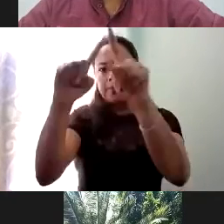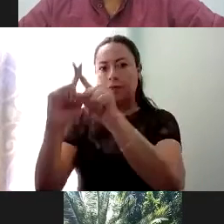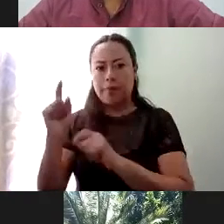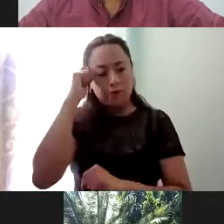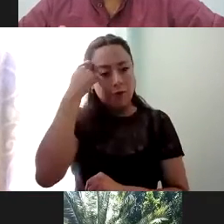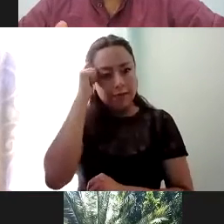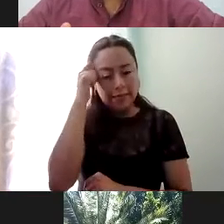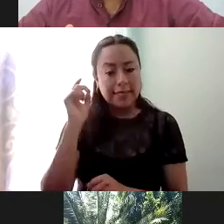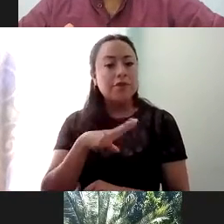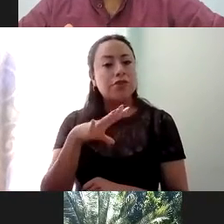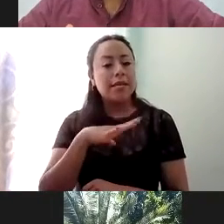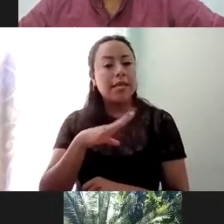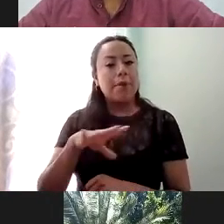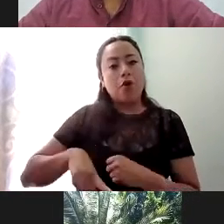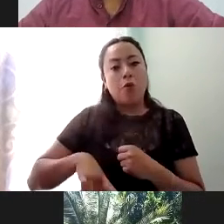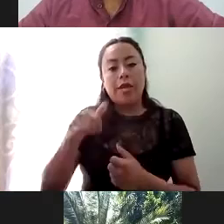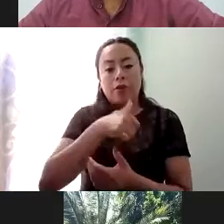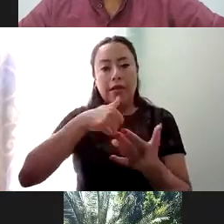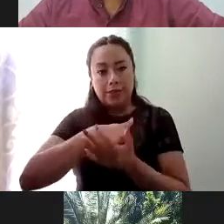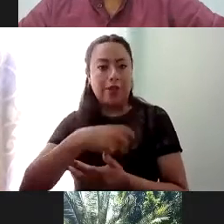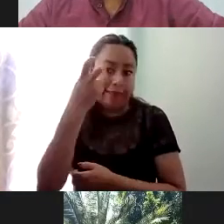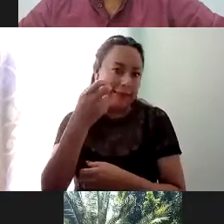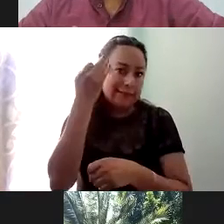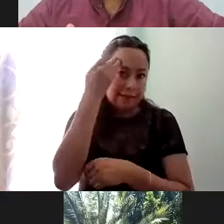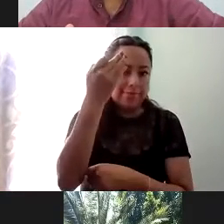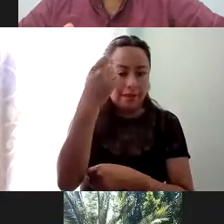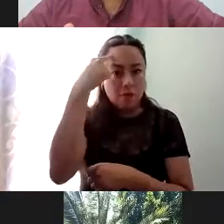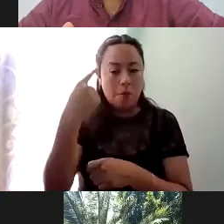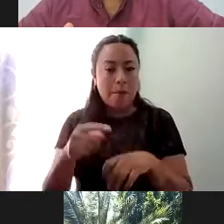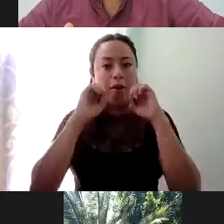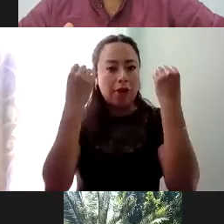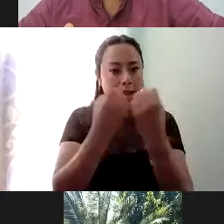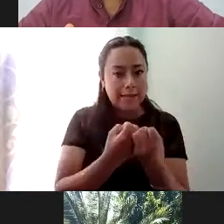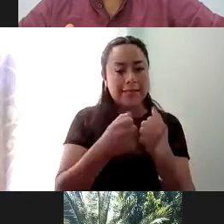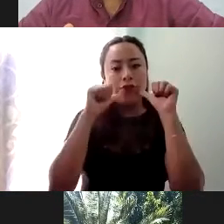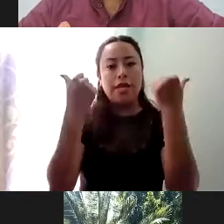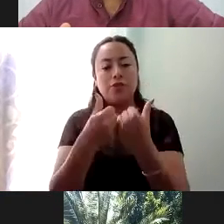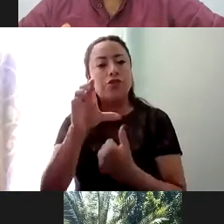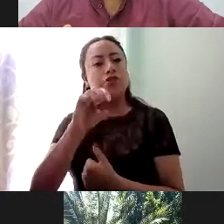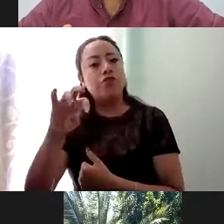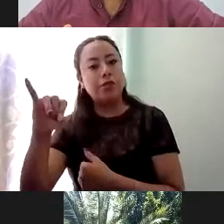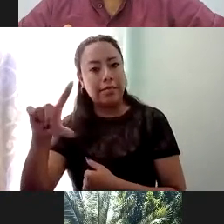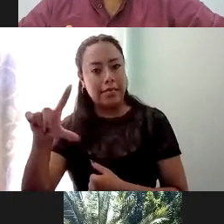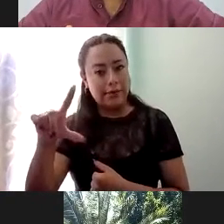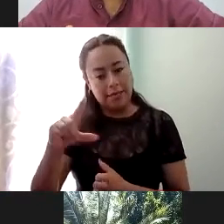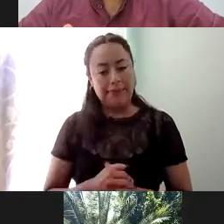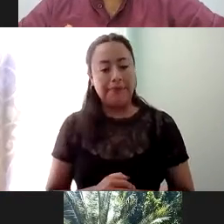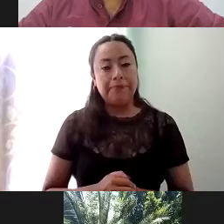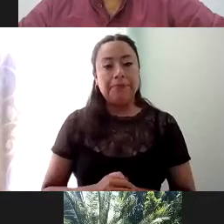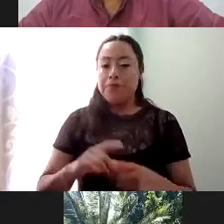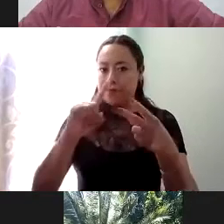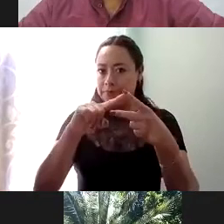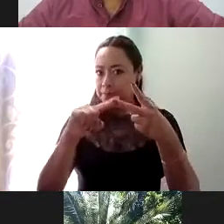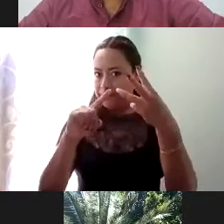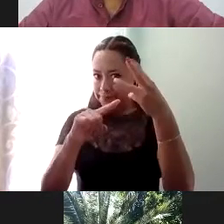otorgaba el gobierno de la ciudad en ese entonces para las organizaciones de la sociedad civil? Y como tercer